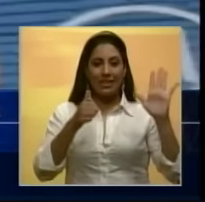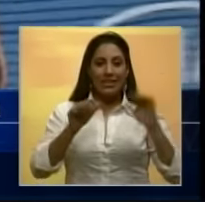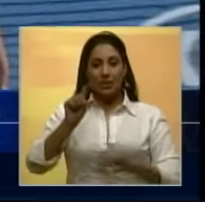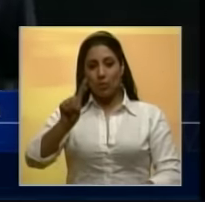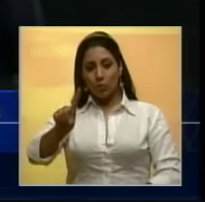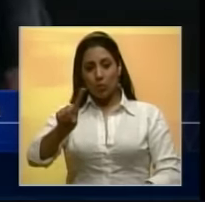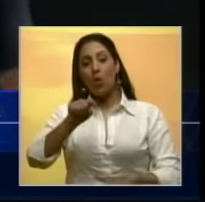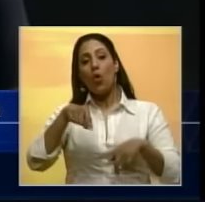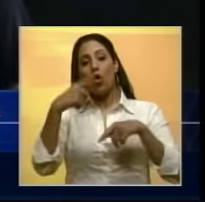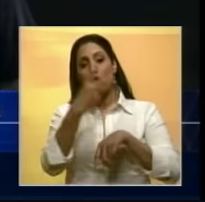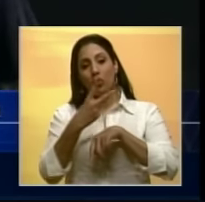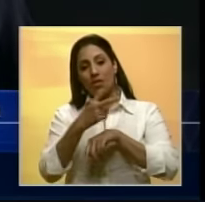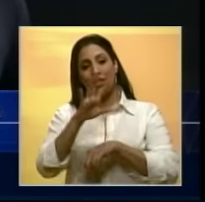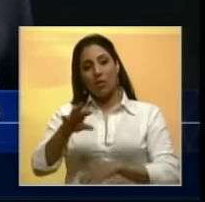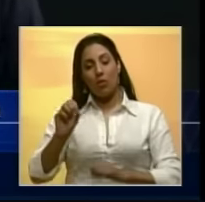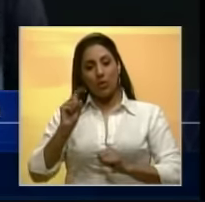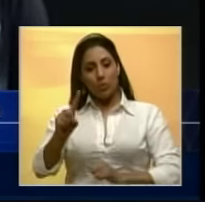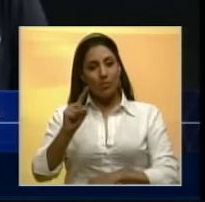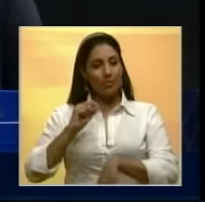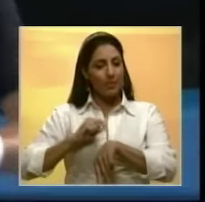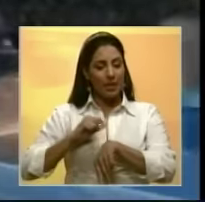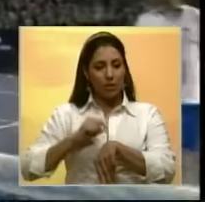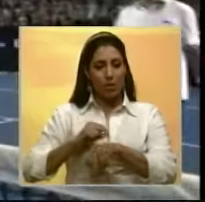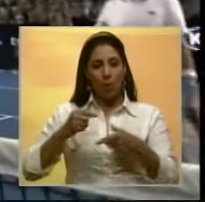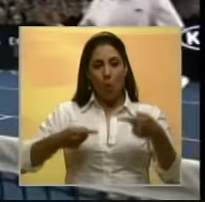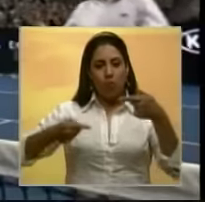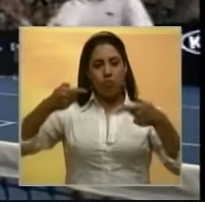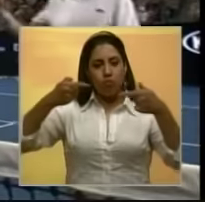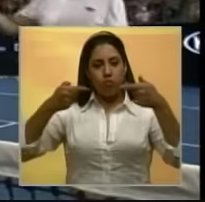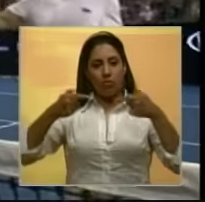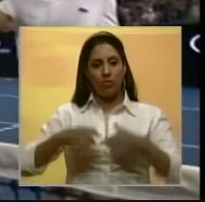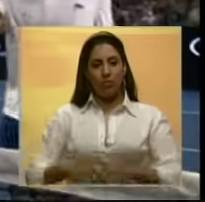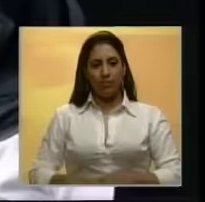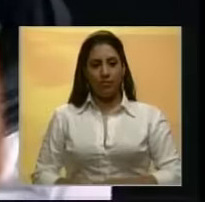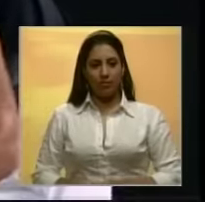6-1 en 2 horas y 51 minutos de partido.